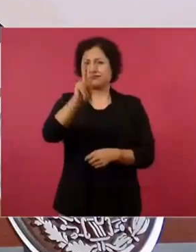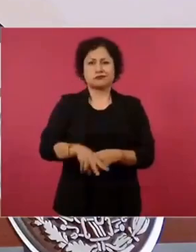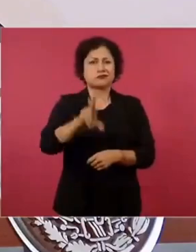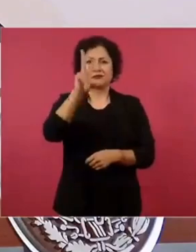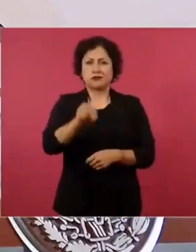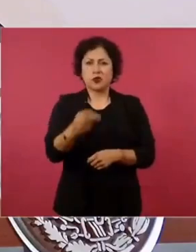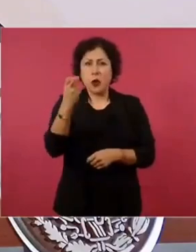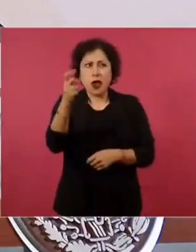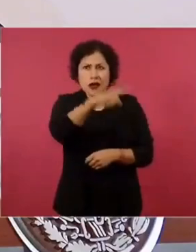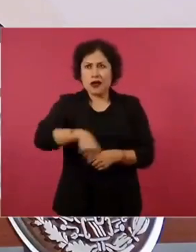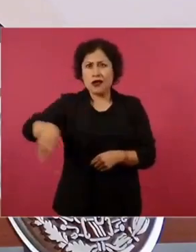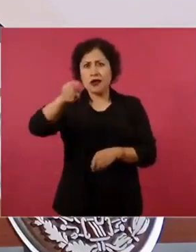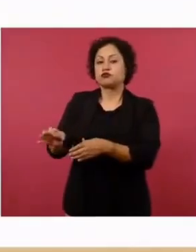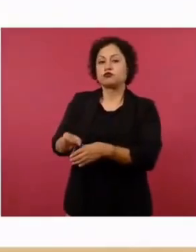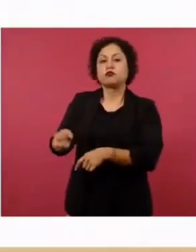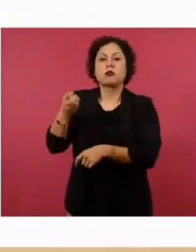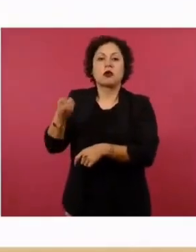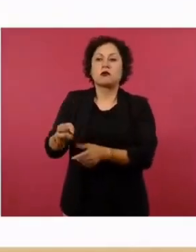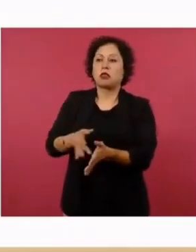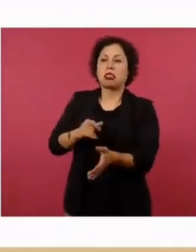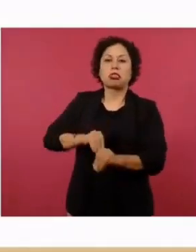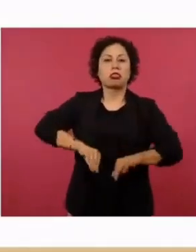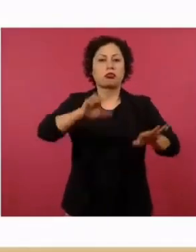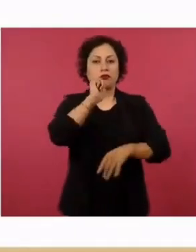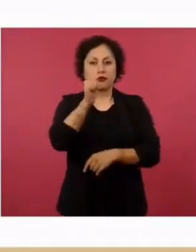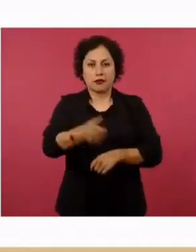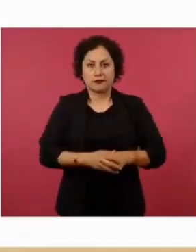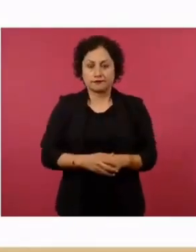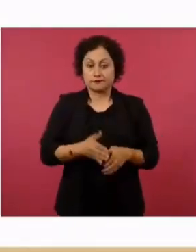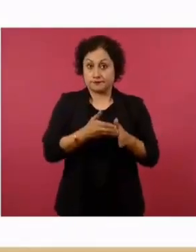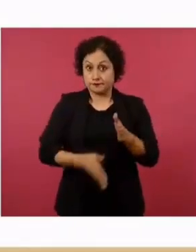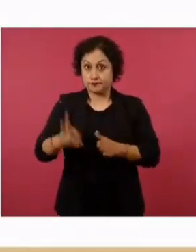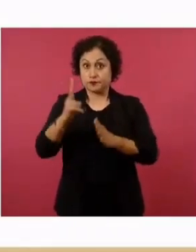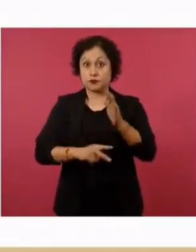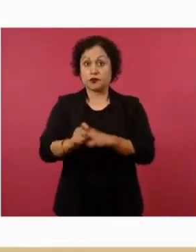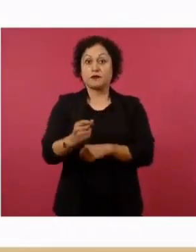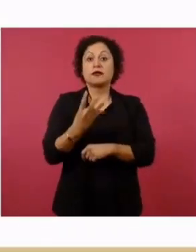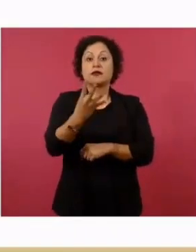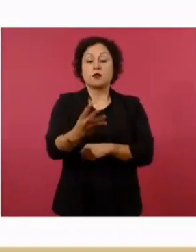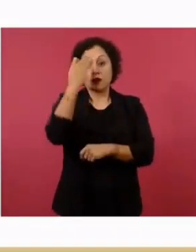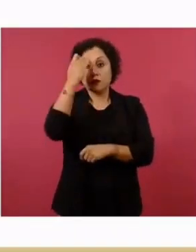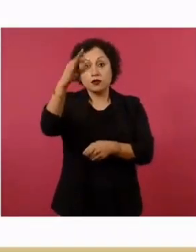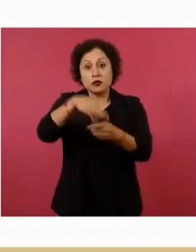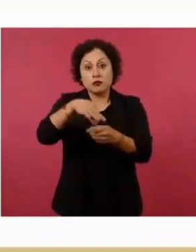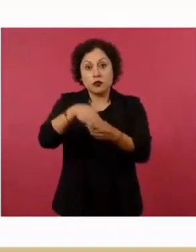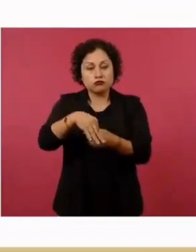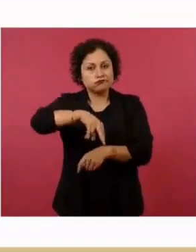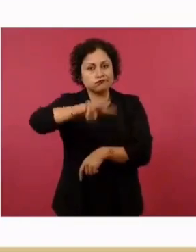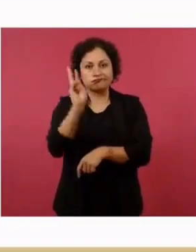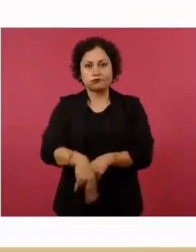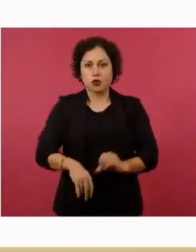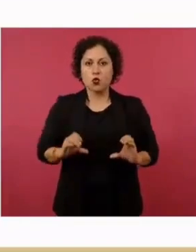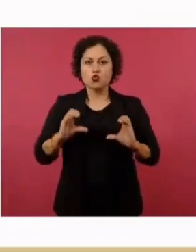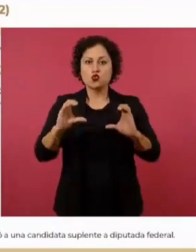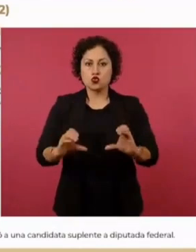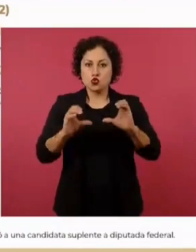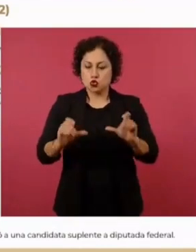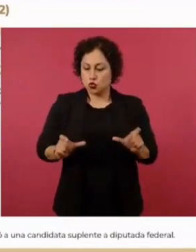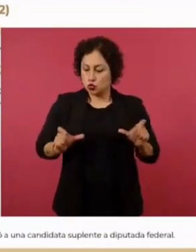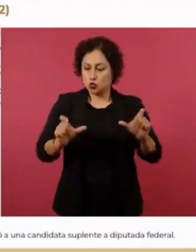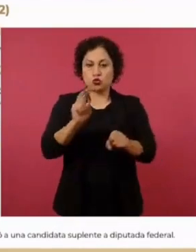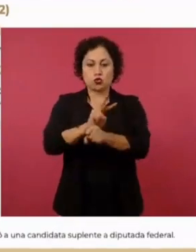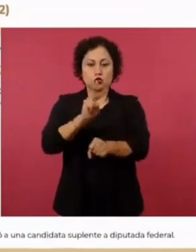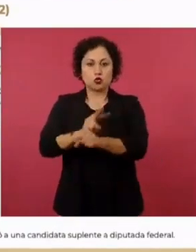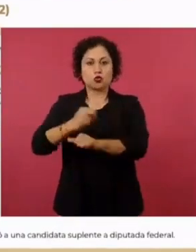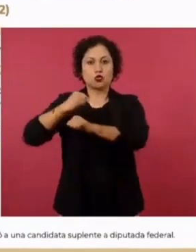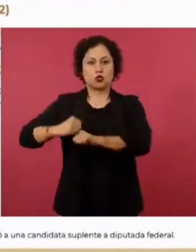pretenden desprestigio al gobierno. El proceso electoral de este año fue muy cuidado y vigilado por las Fuerzas Armadas, la